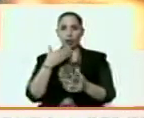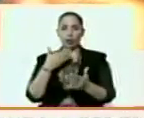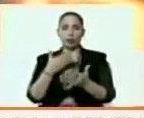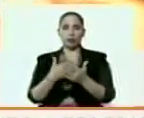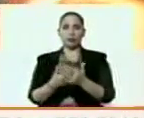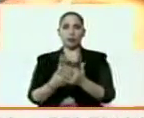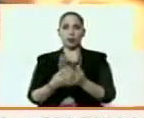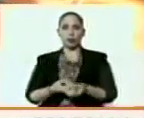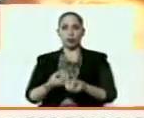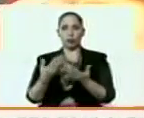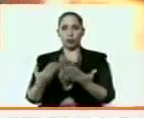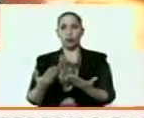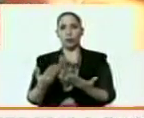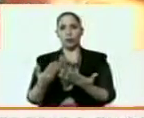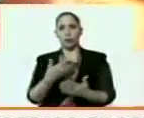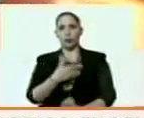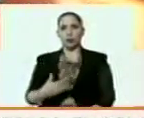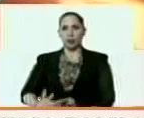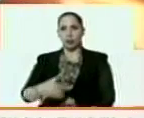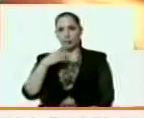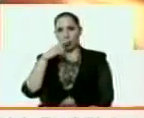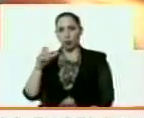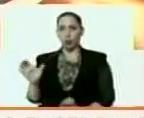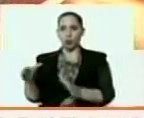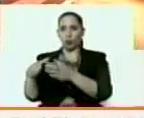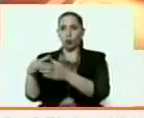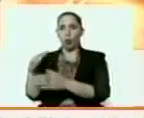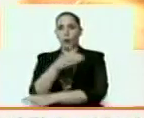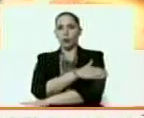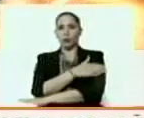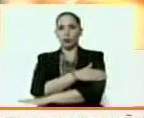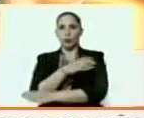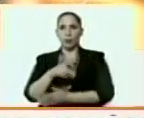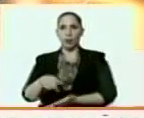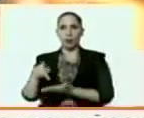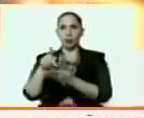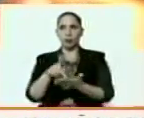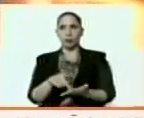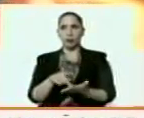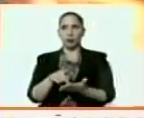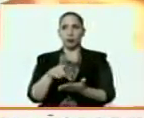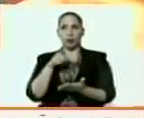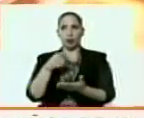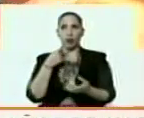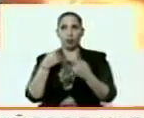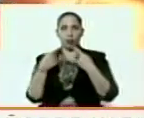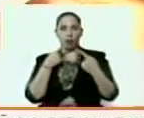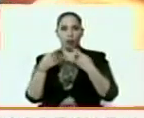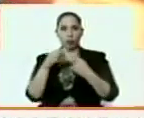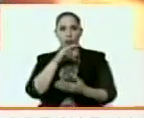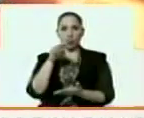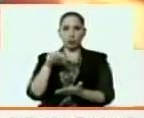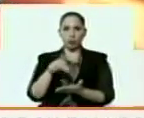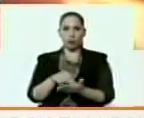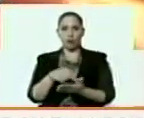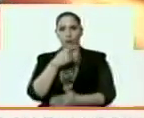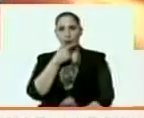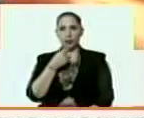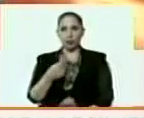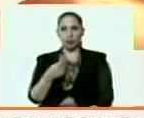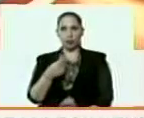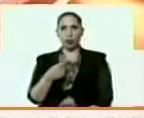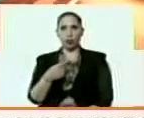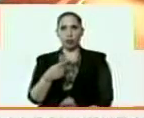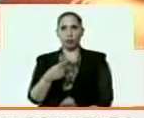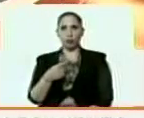el presidente Nicolás Maduro a este sector de la oposición por estar participando en este diálogo nacional facilitado por el Reino